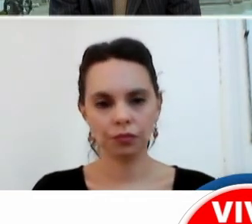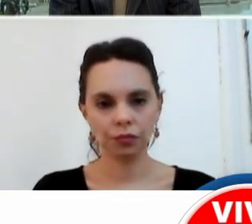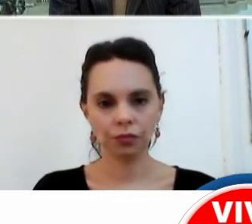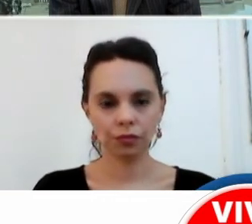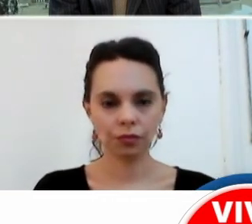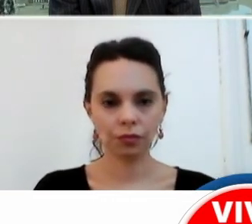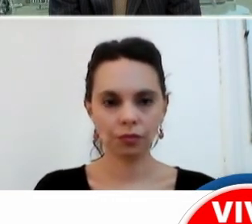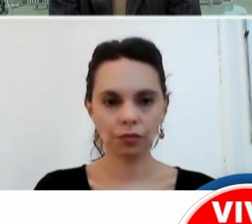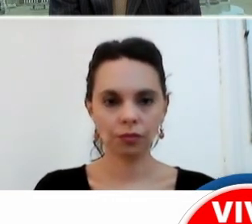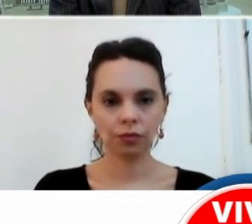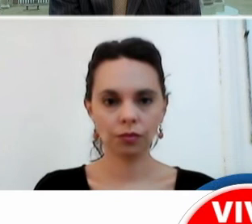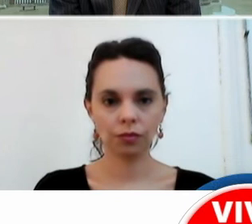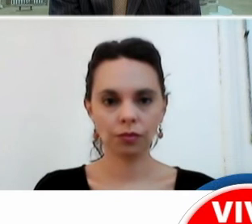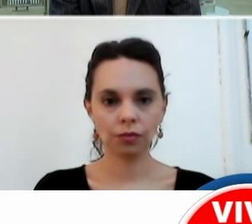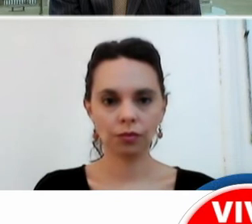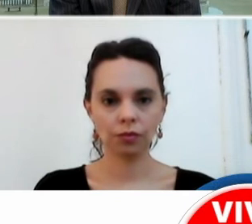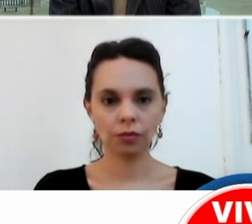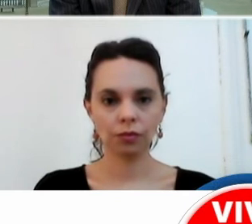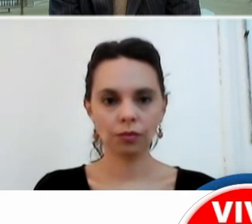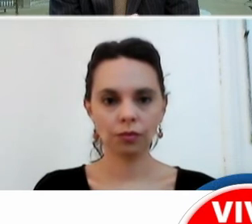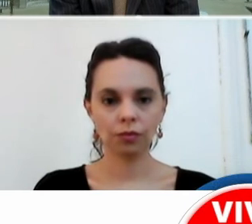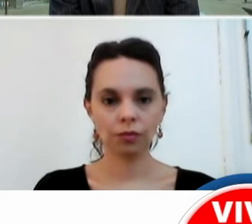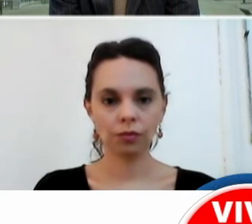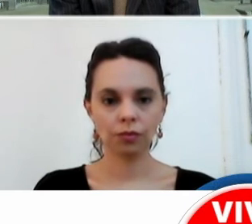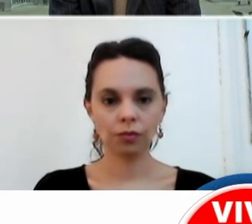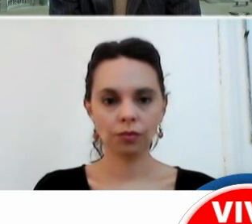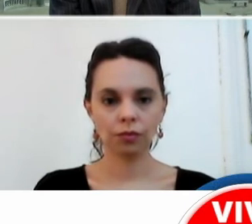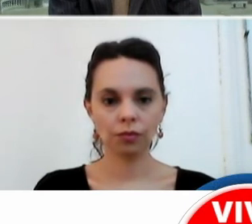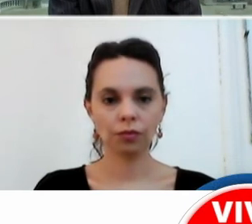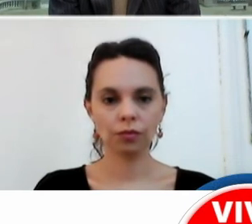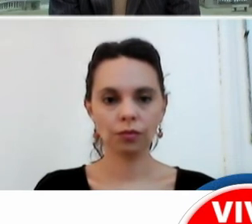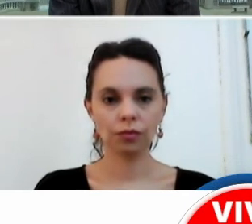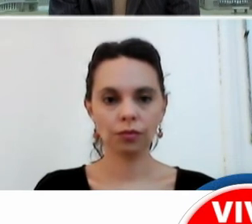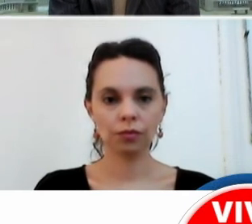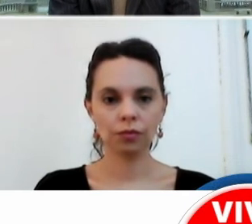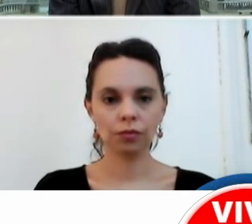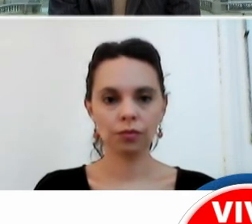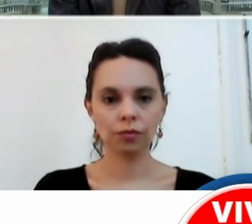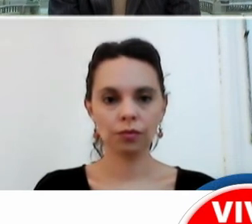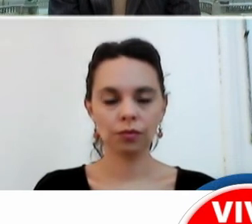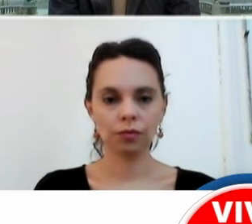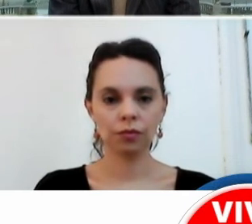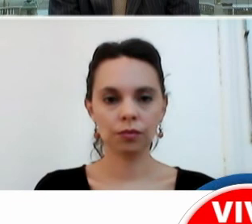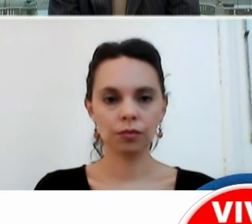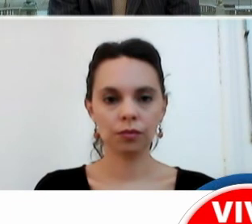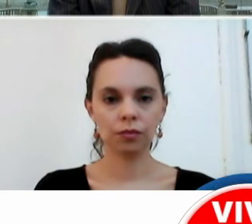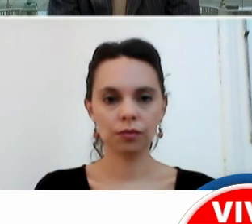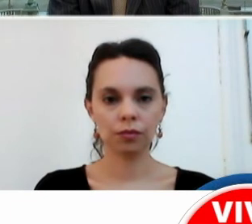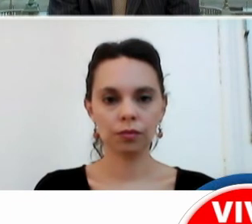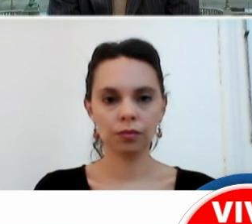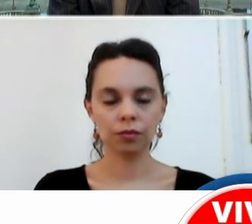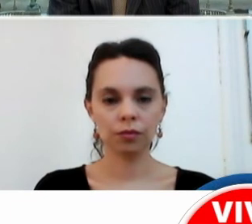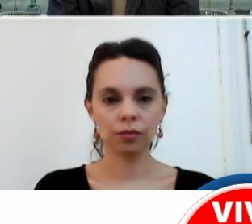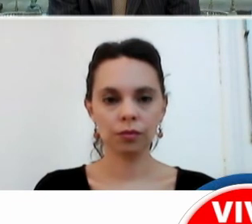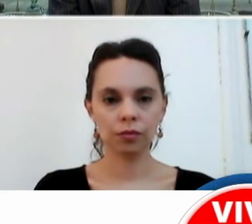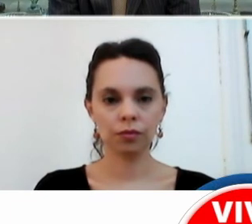mirando los antecedentes, vuelvo a repetir, de los acuerdos con el Fondo Monetario Internacional, de la Argentina y de otros países del mundo,